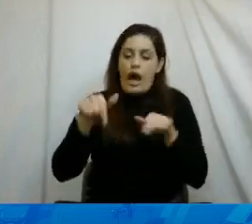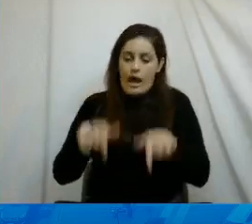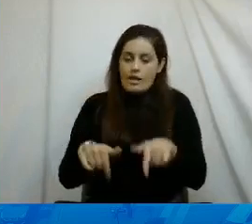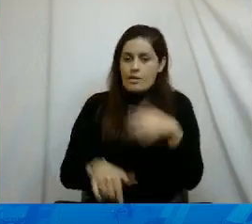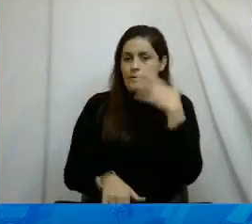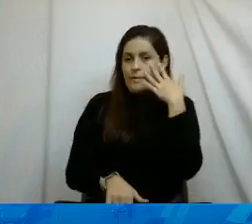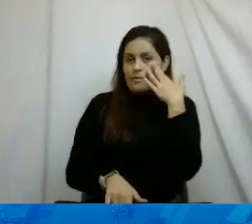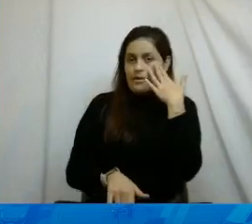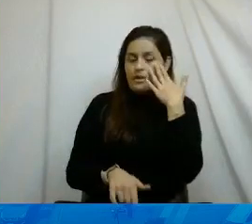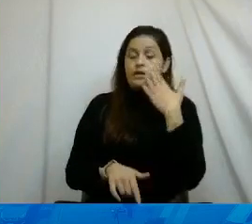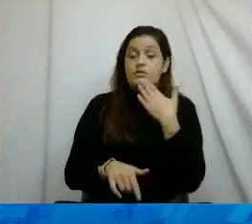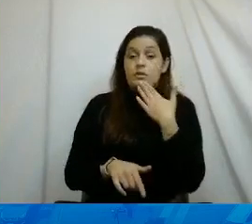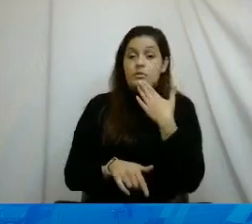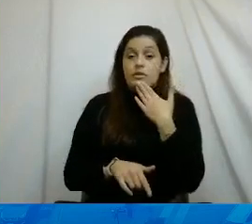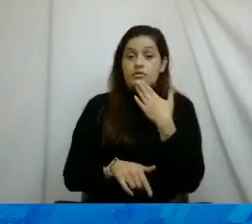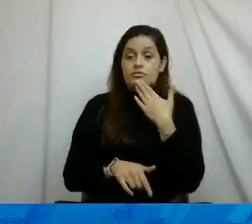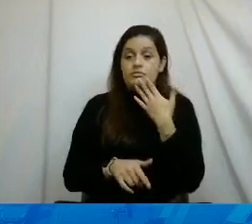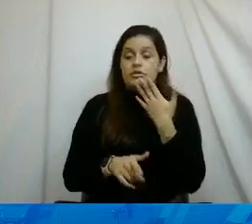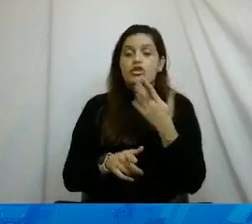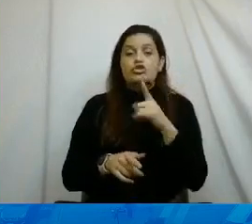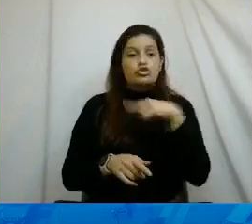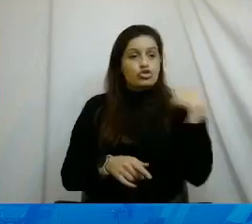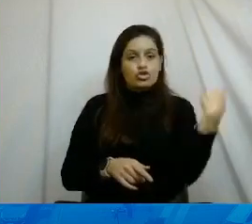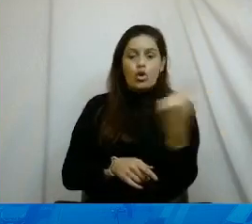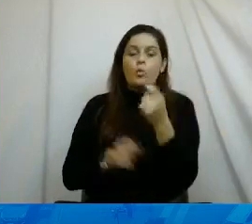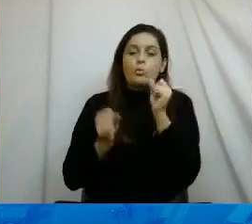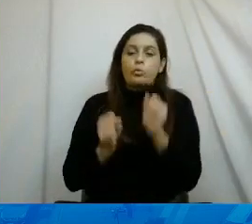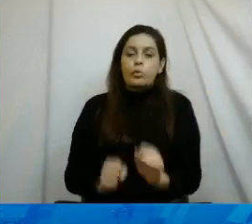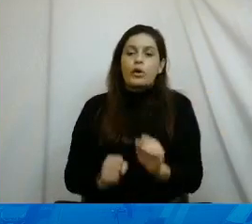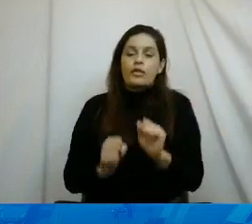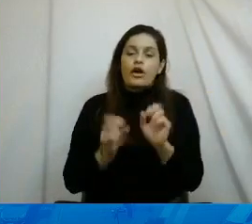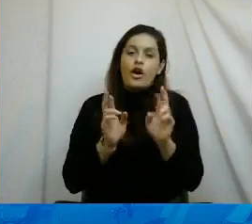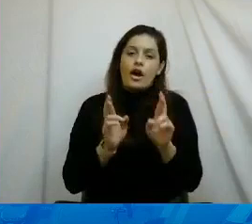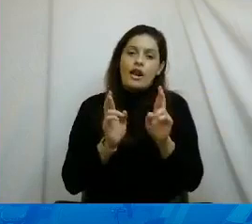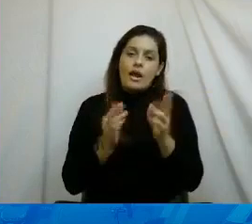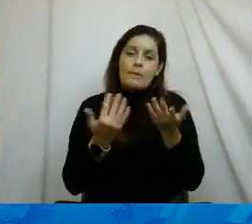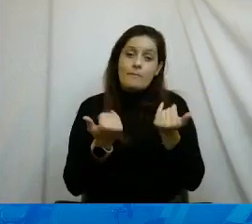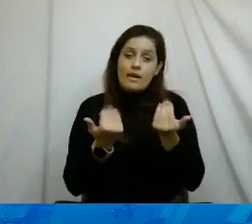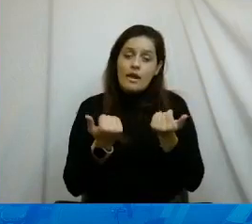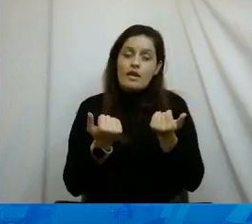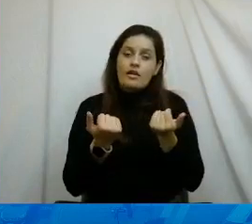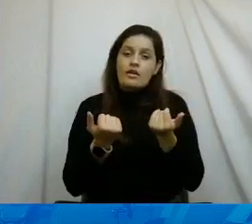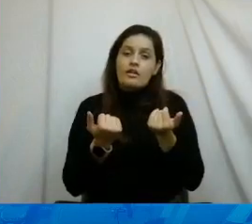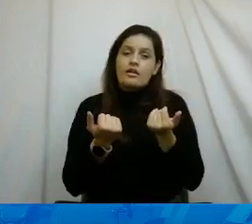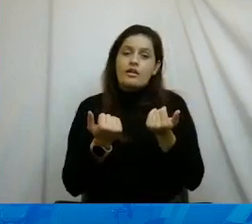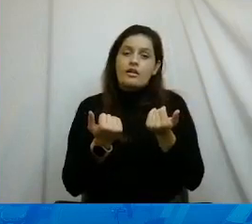comuna también se desarrolle de la manera que todos esperamos sea